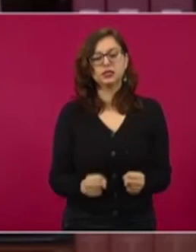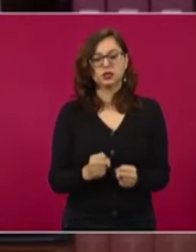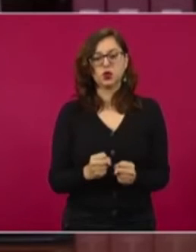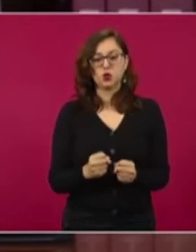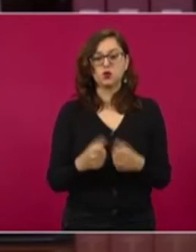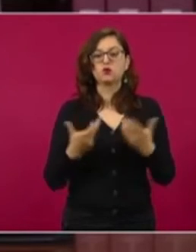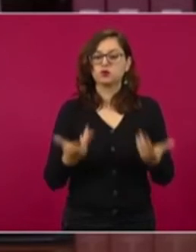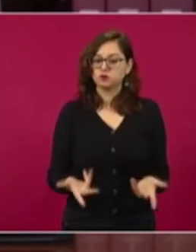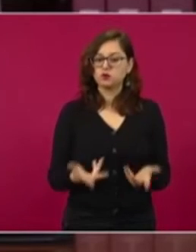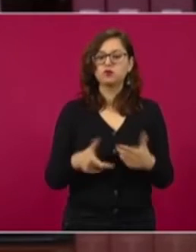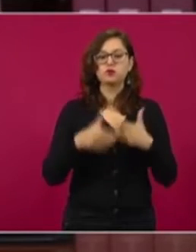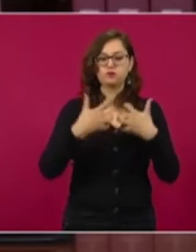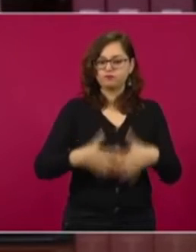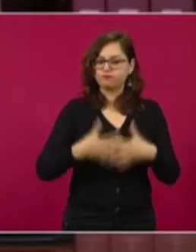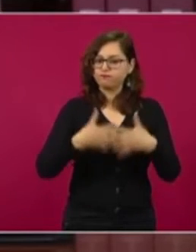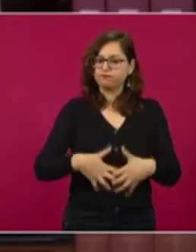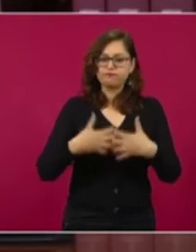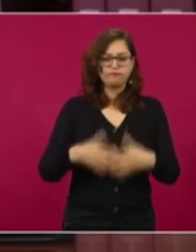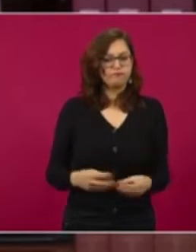produciendo y